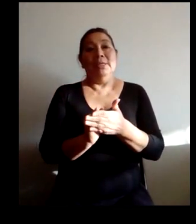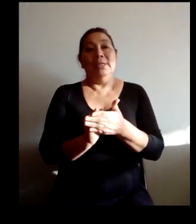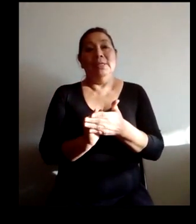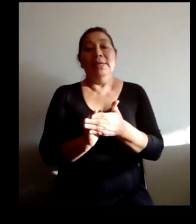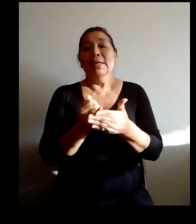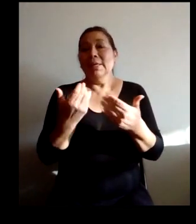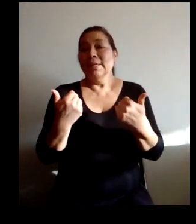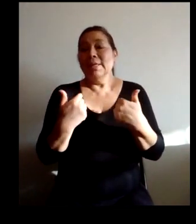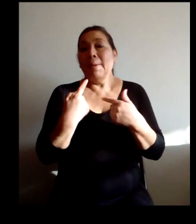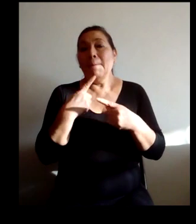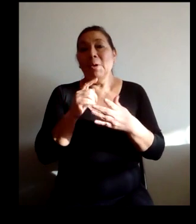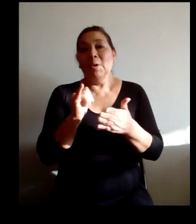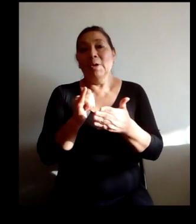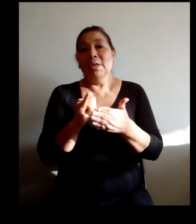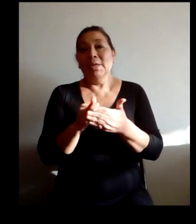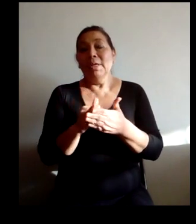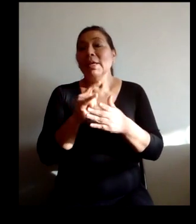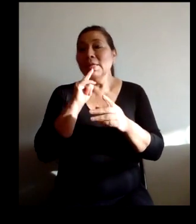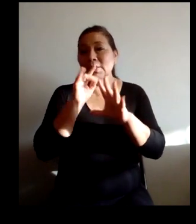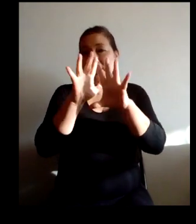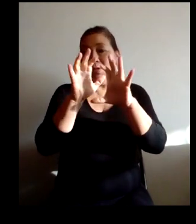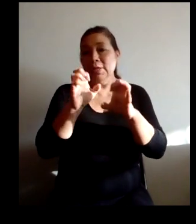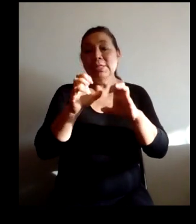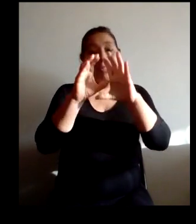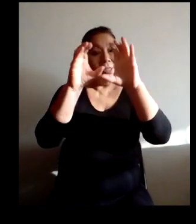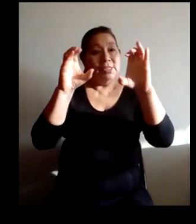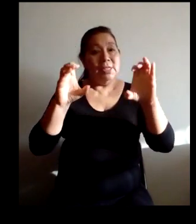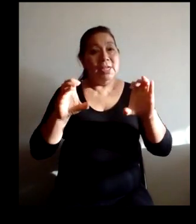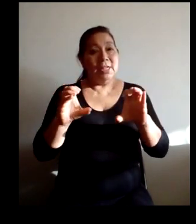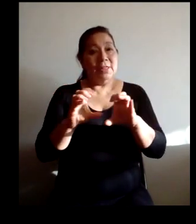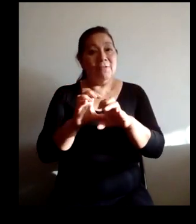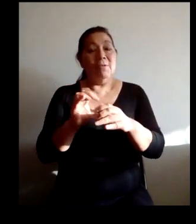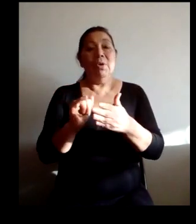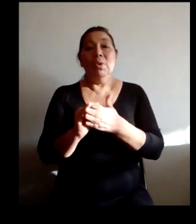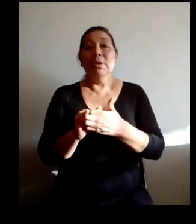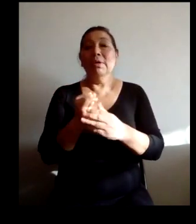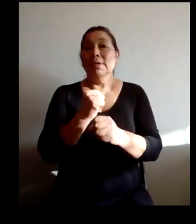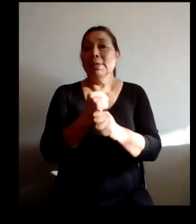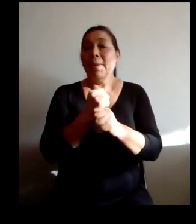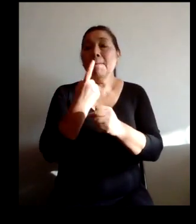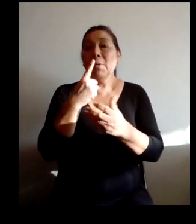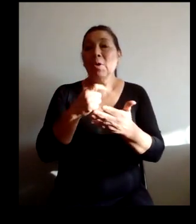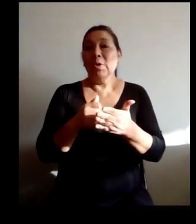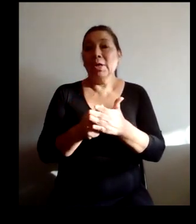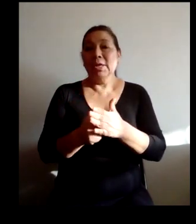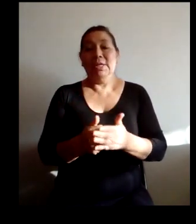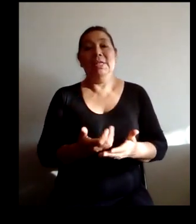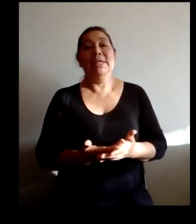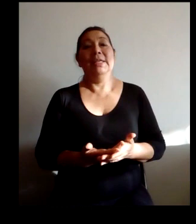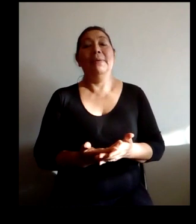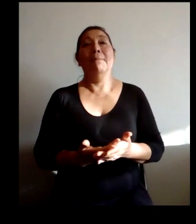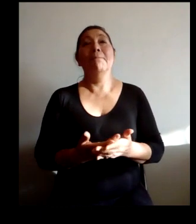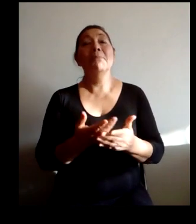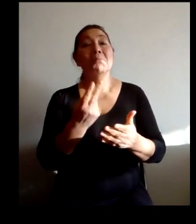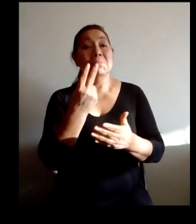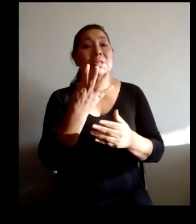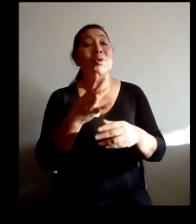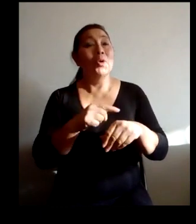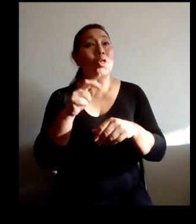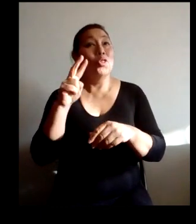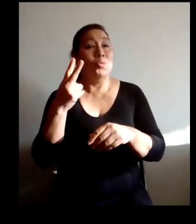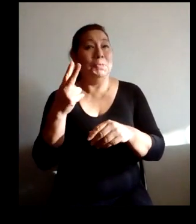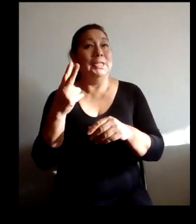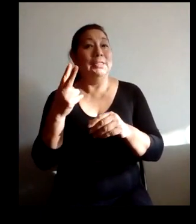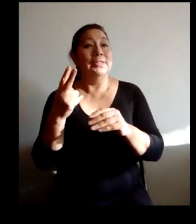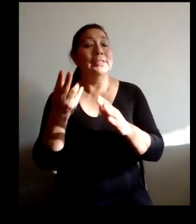este caso profesional, ¿no? En ese sentido, al haber sido elaborado dicho certificado en base a la ficha médica ocupacional, precisamente la ficha médica ocupacional del 24